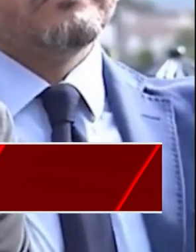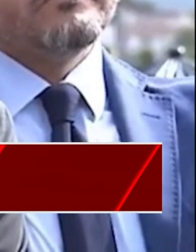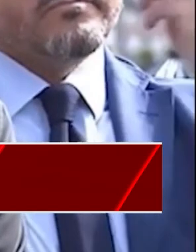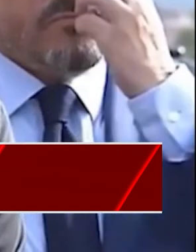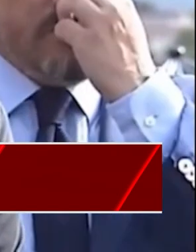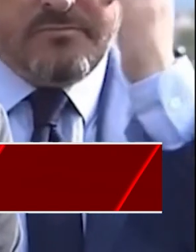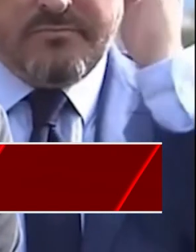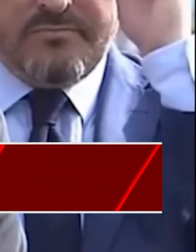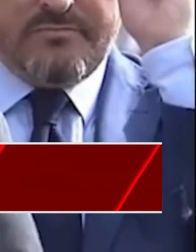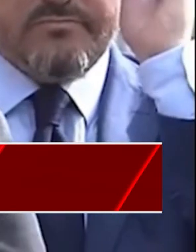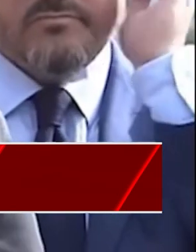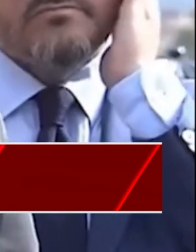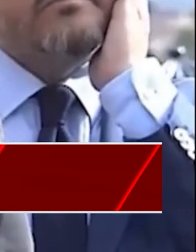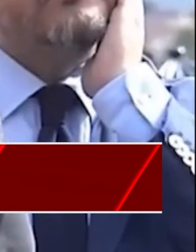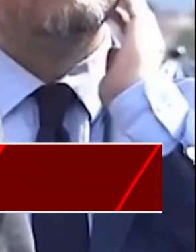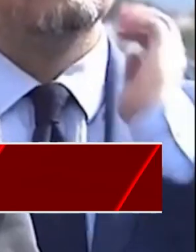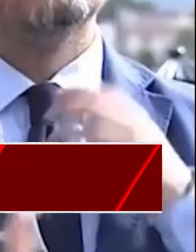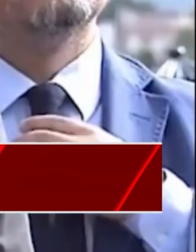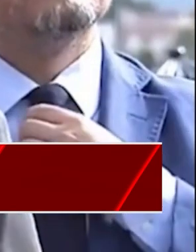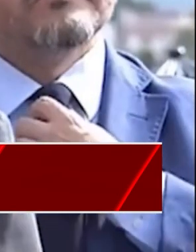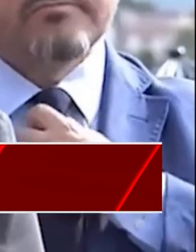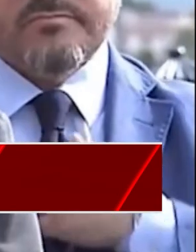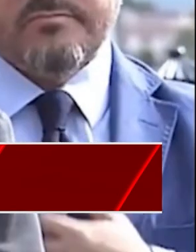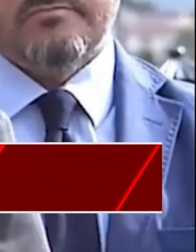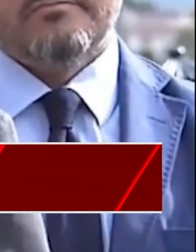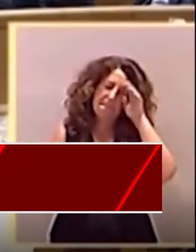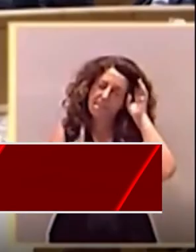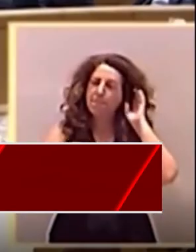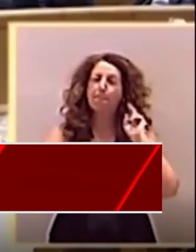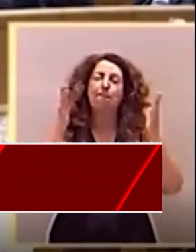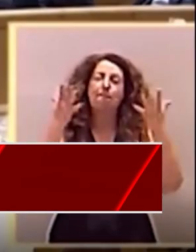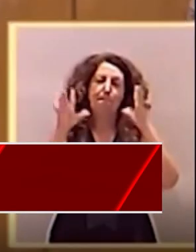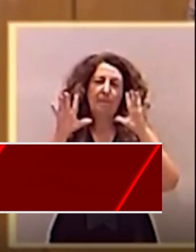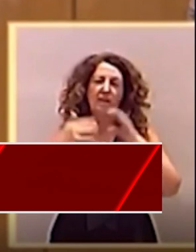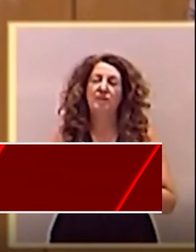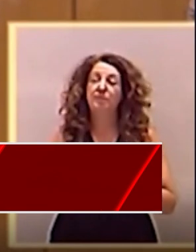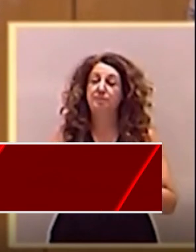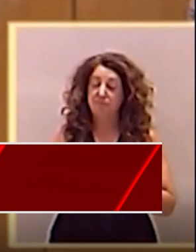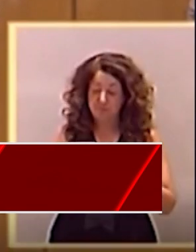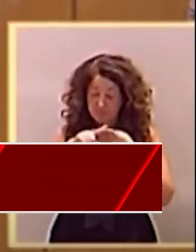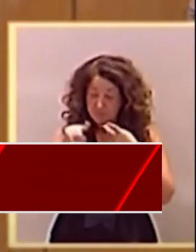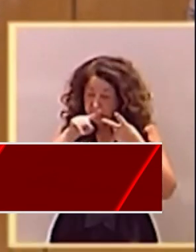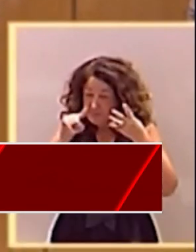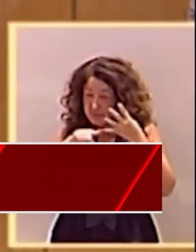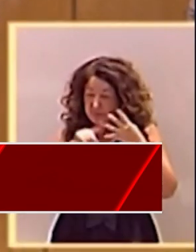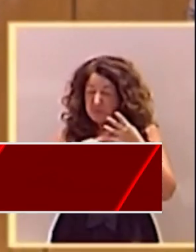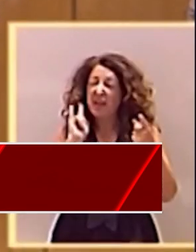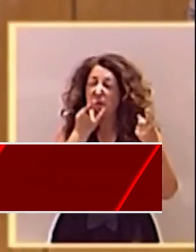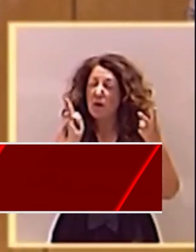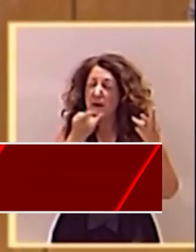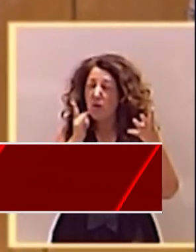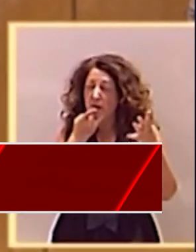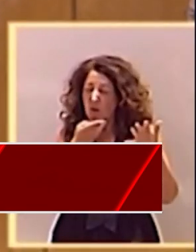del Partido Socialista, habría seguido renovando las plazas judiciales, los jueces. Lo que importa aquí no es el órgano de gobierno de los jueces, no es